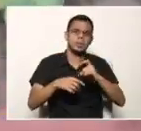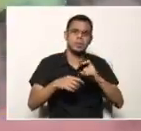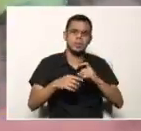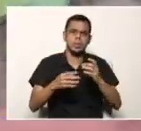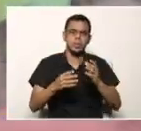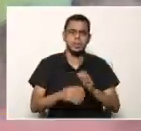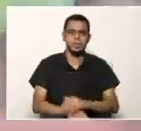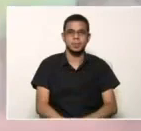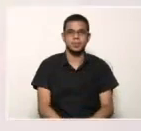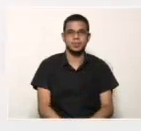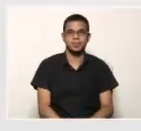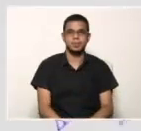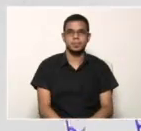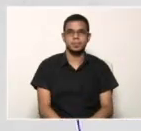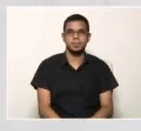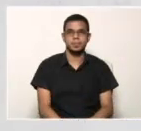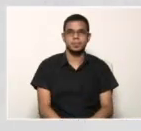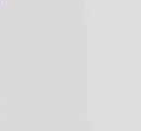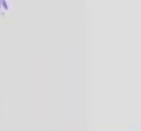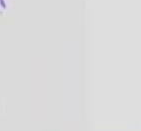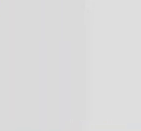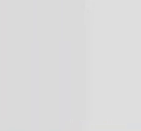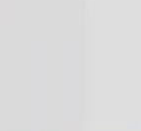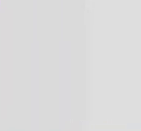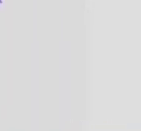personas. Adelante, video.